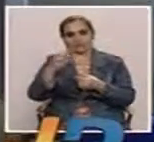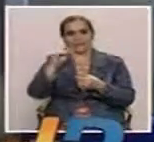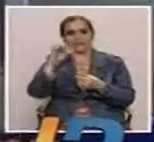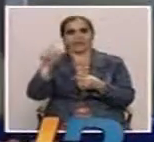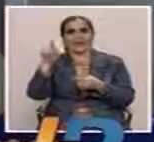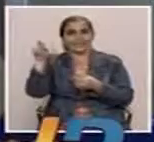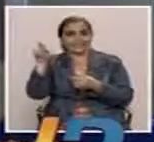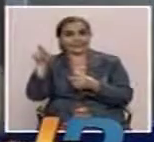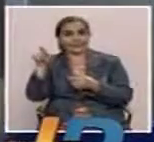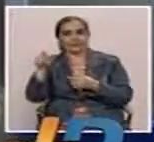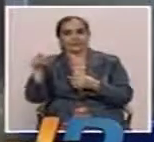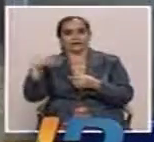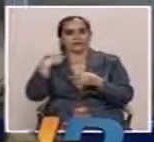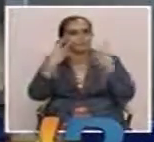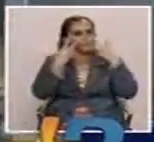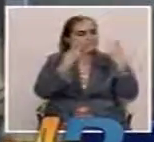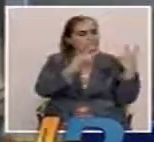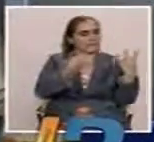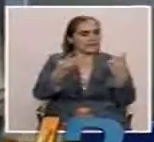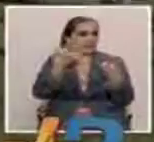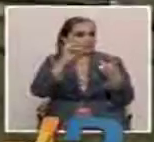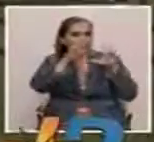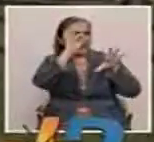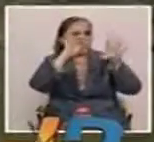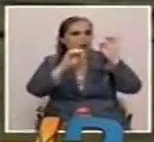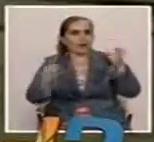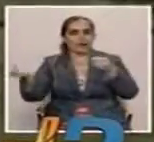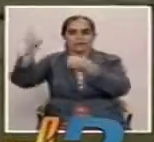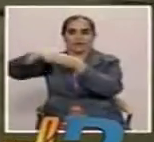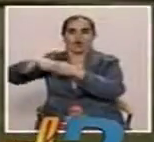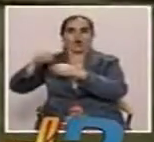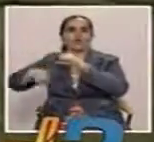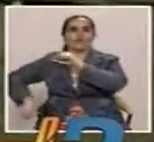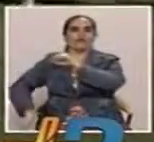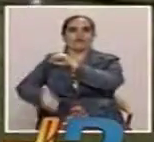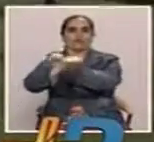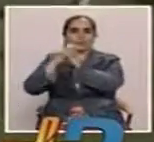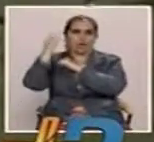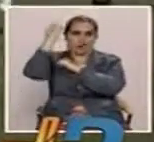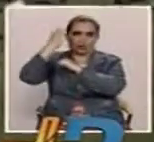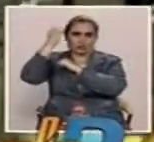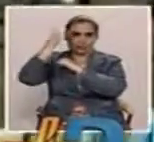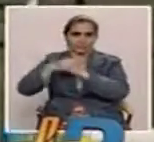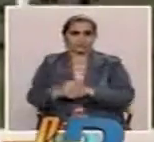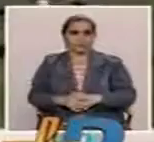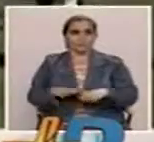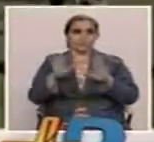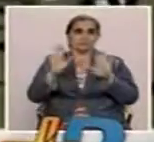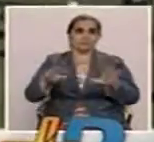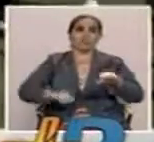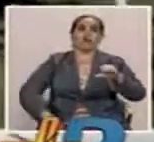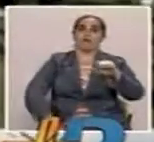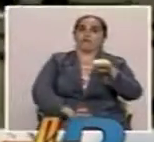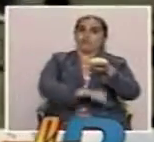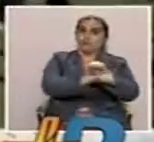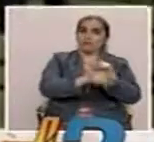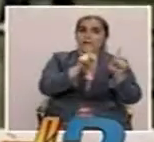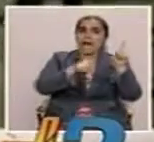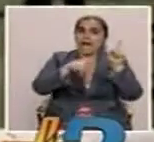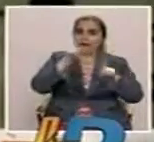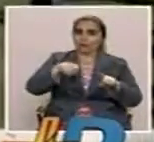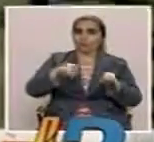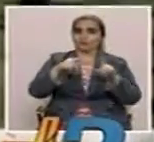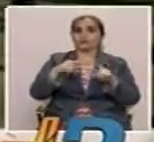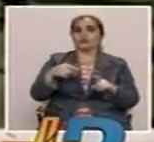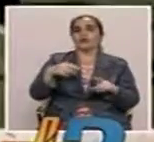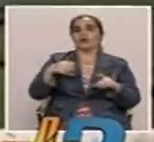para llevar al fútbol europeo. Se termina el año y las esperanzas de encontrar una oportunidad para triunfar en el fútbol mantiene vivas los sueños de